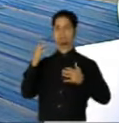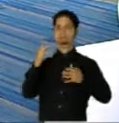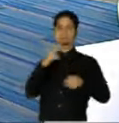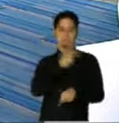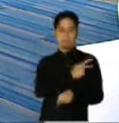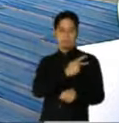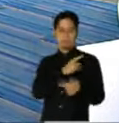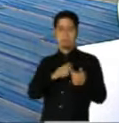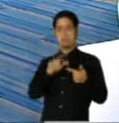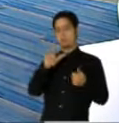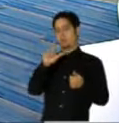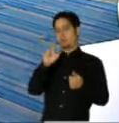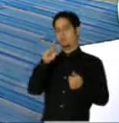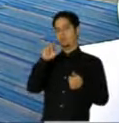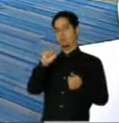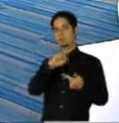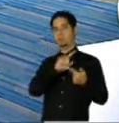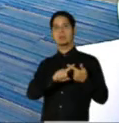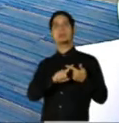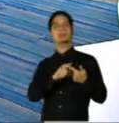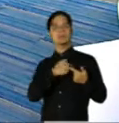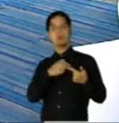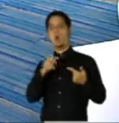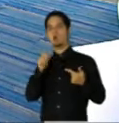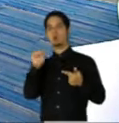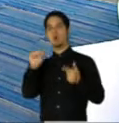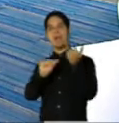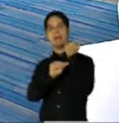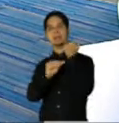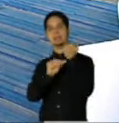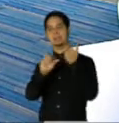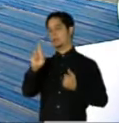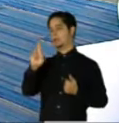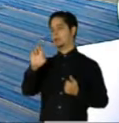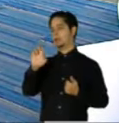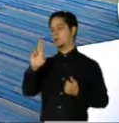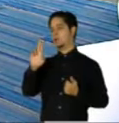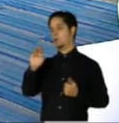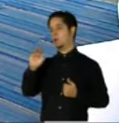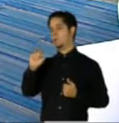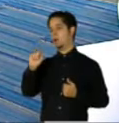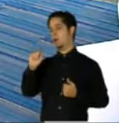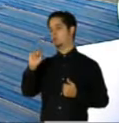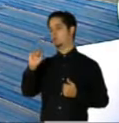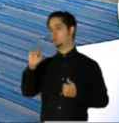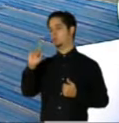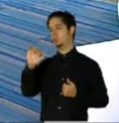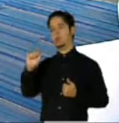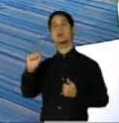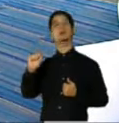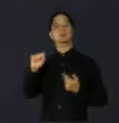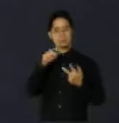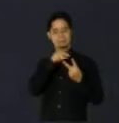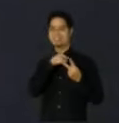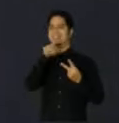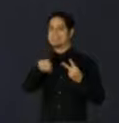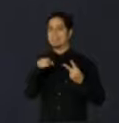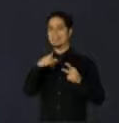artritis reumatoidosa que necesitan este medicamento. Y en la medida en que la gente quería acaparar todos los